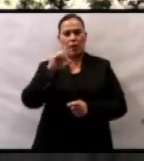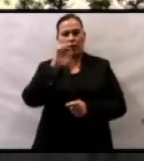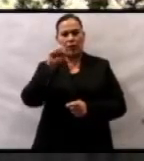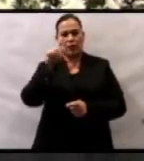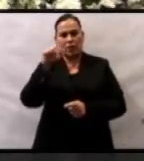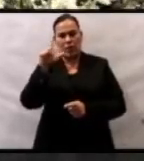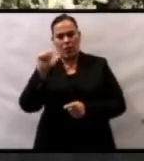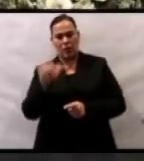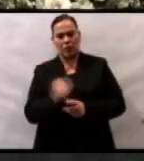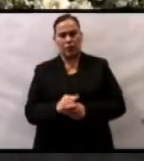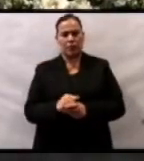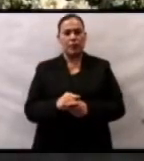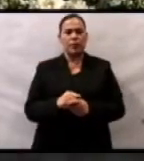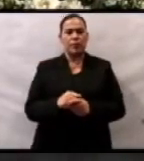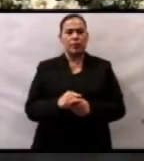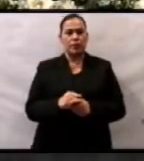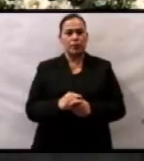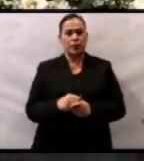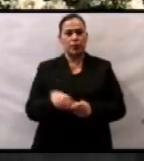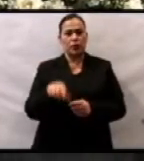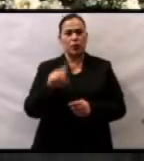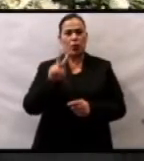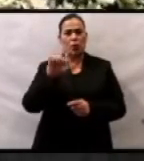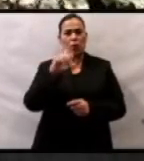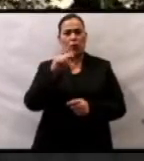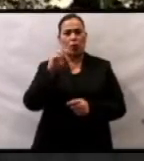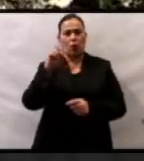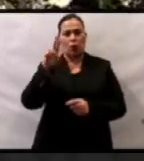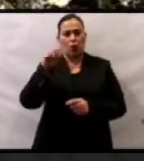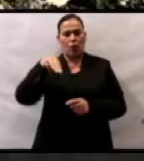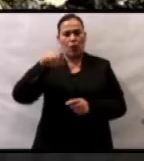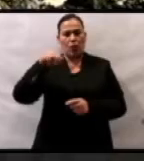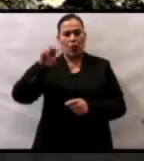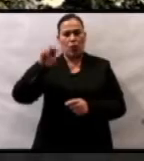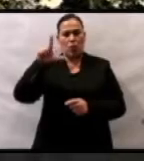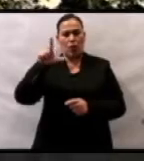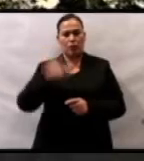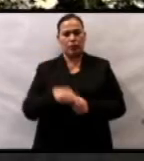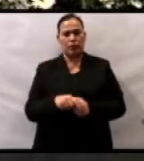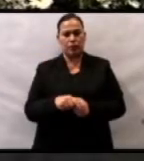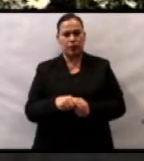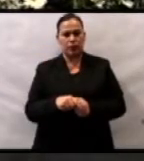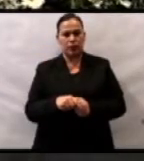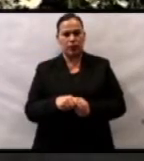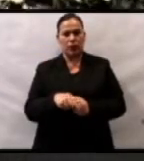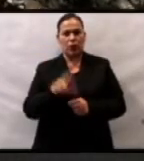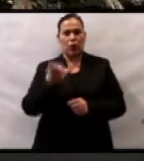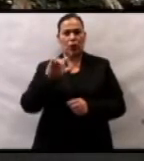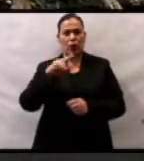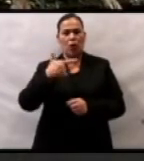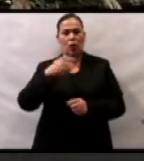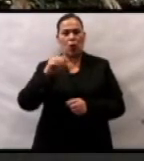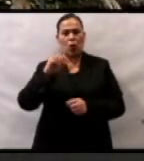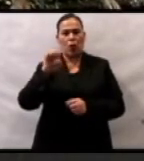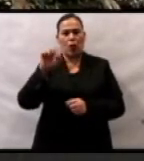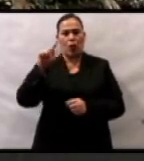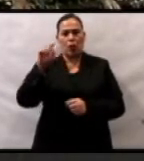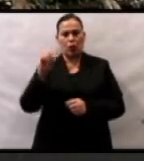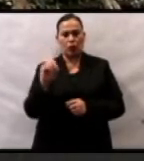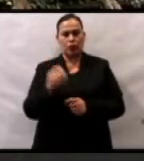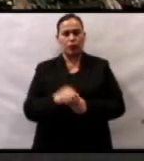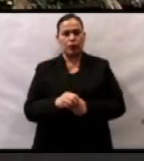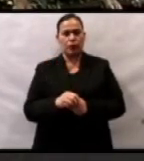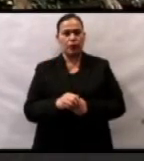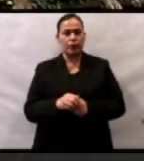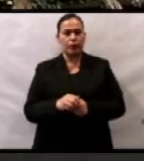Carvajal. Presente. Ciudadano Víctor Tomás de la Torre Hernández. Presente. Ciudadano Rigoberto González